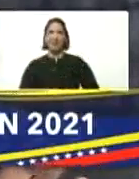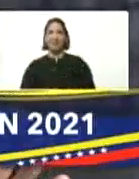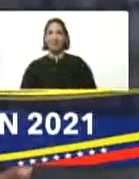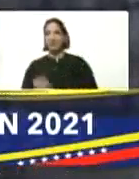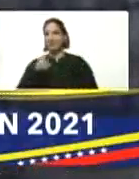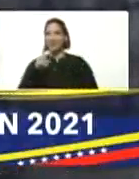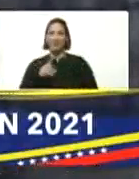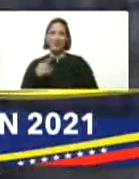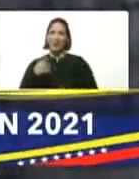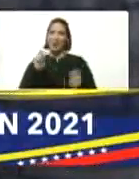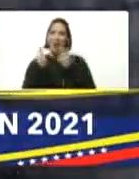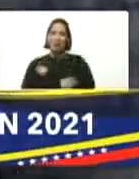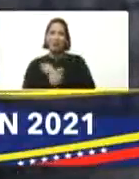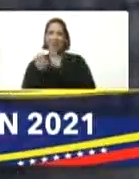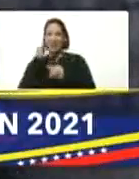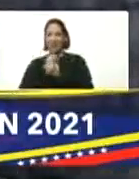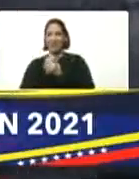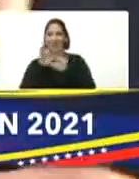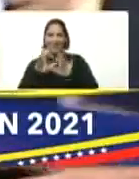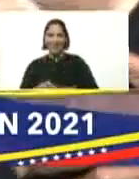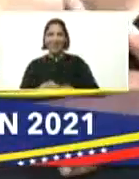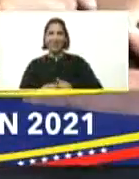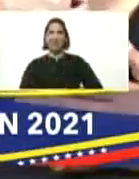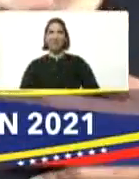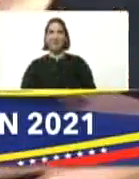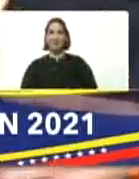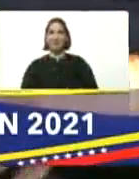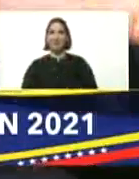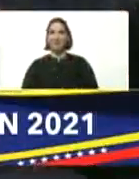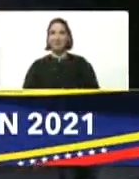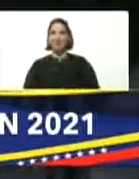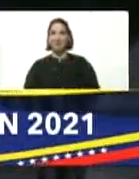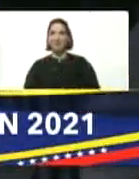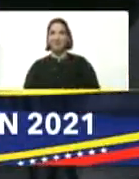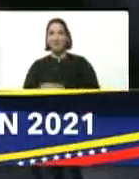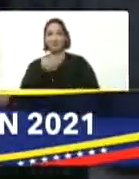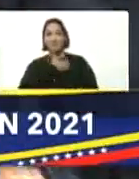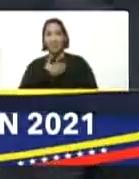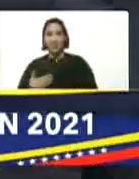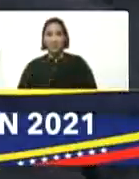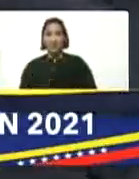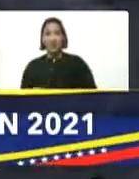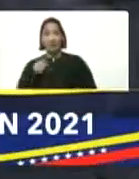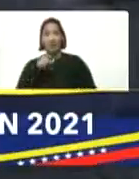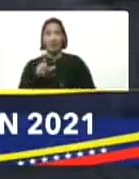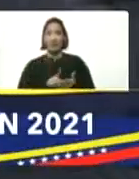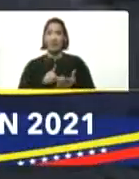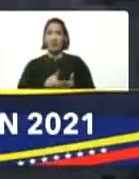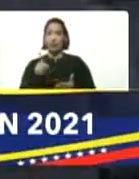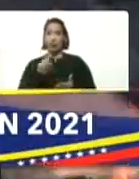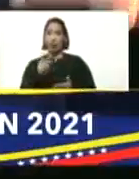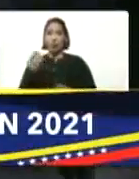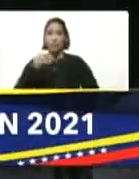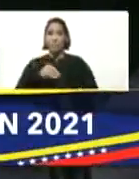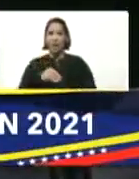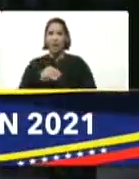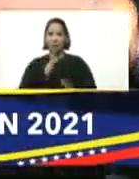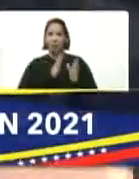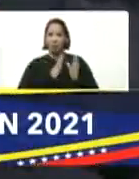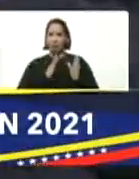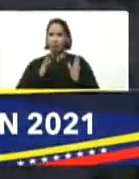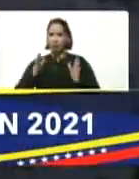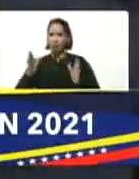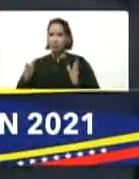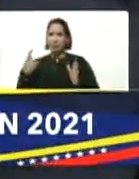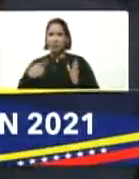digital. ¿Oíste? Te lo iba a decir. Sí, los 30.000 libros. Presidente, y ese libro no es más que una cronología, tiene el